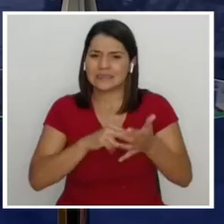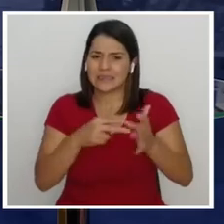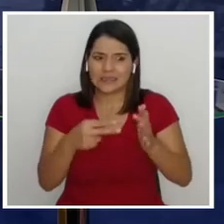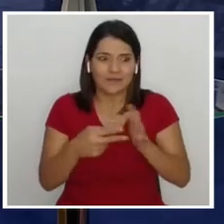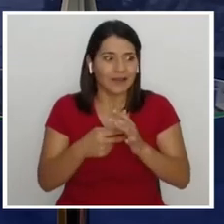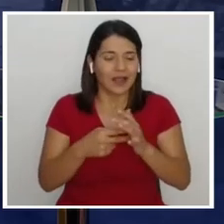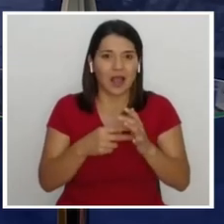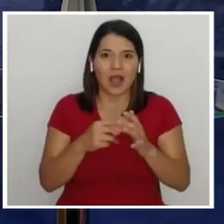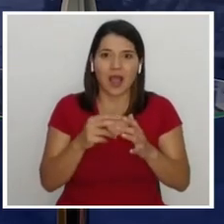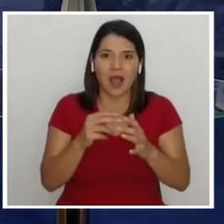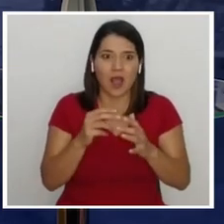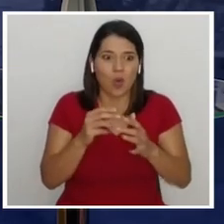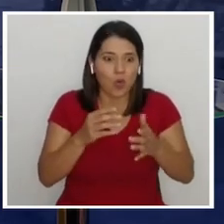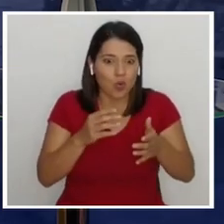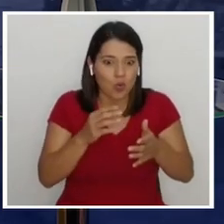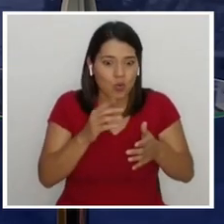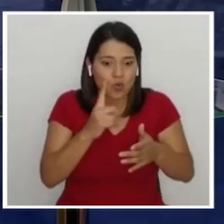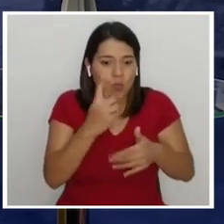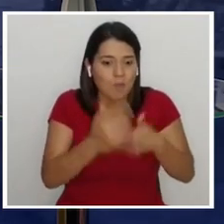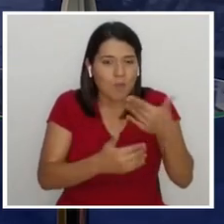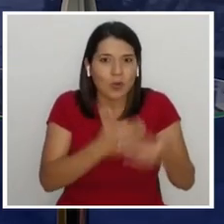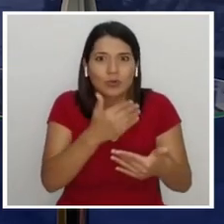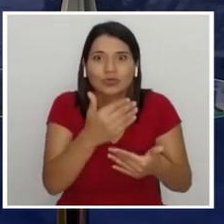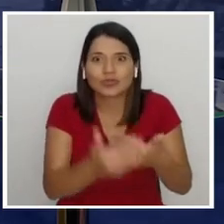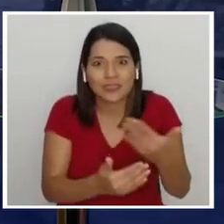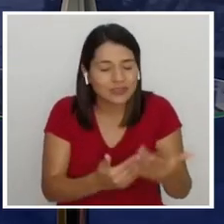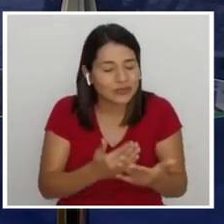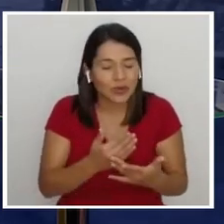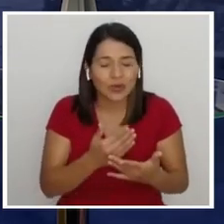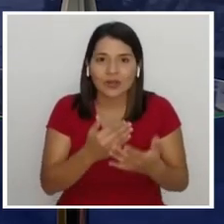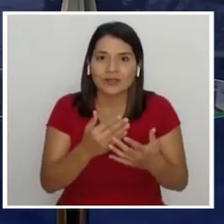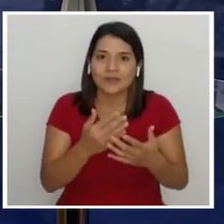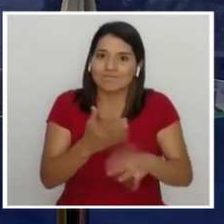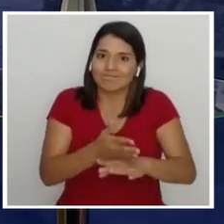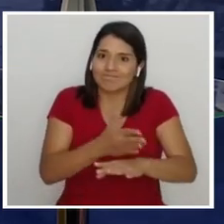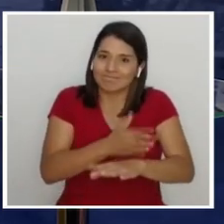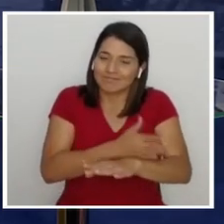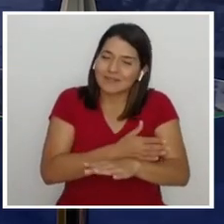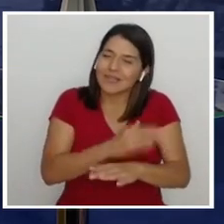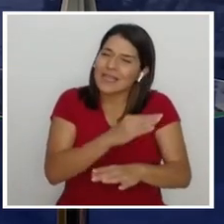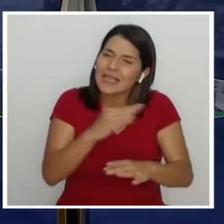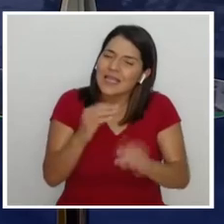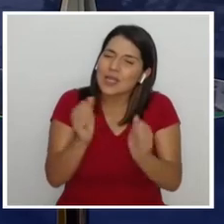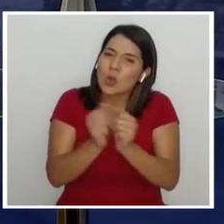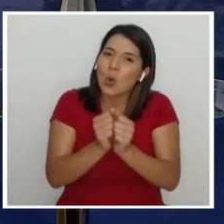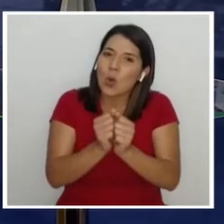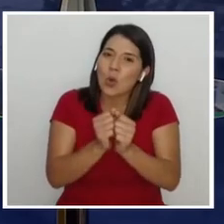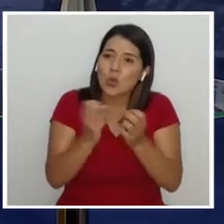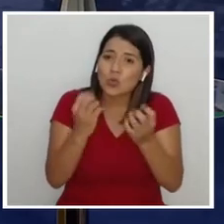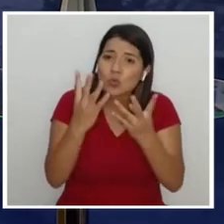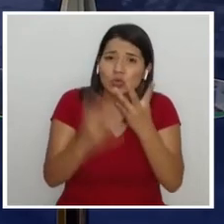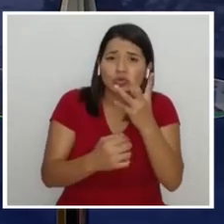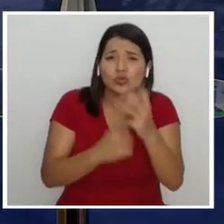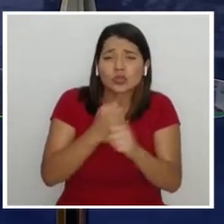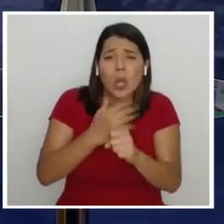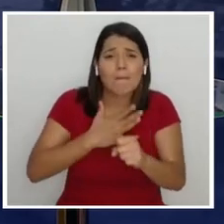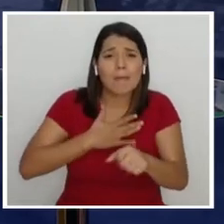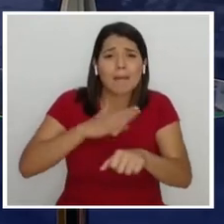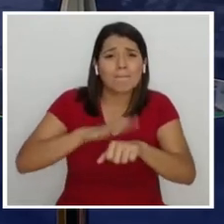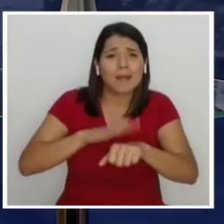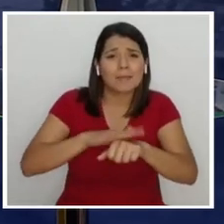que a su vez me ha permitido, a través de los años y las experiencias, tratar de ayudar a otros muchachos para que tomen